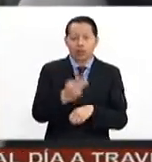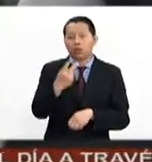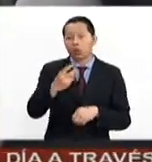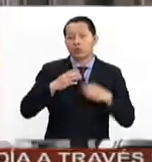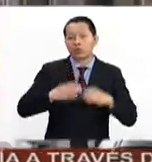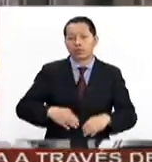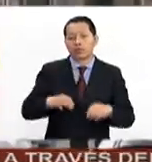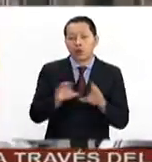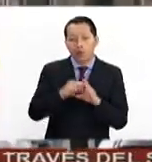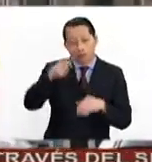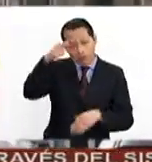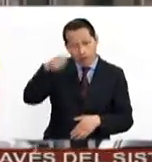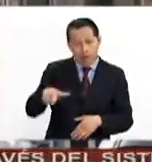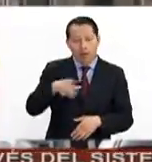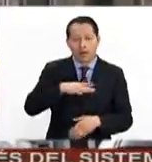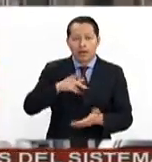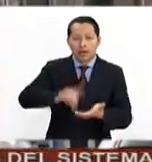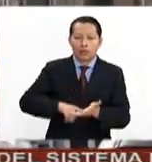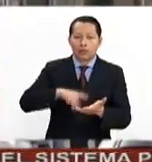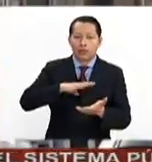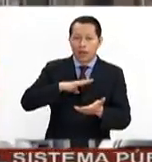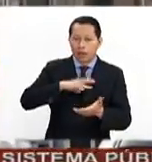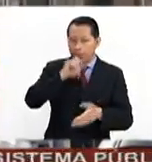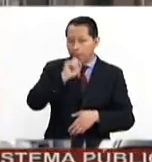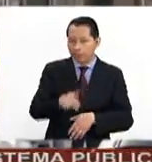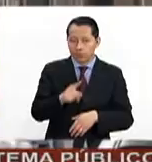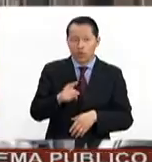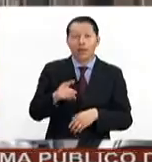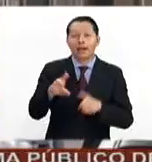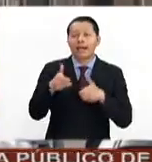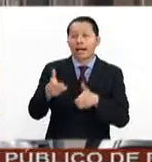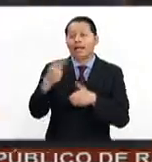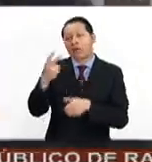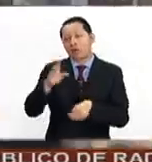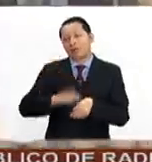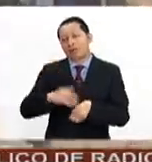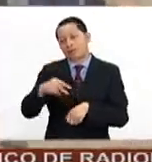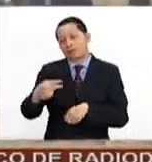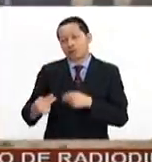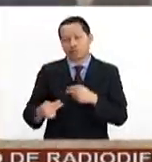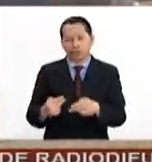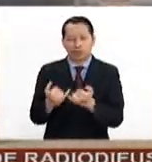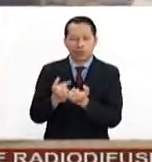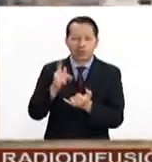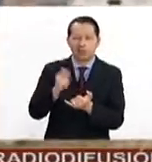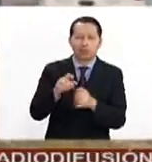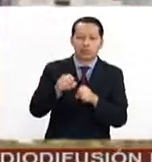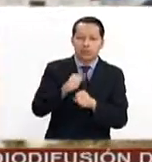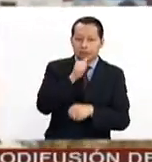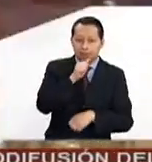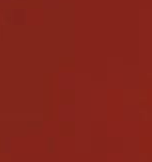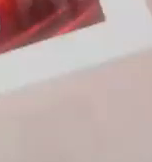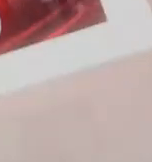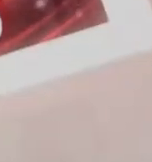cuerpos fueron encontrados dentro del establecimiento y dos más en la calle. Hasta el momento no hay detenidos por estos hechos.